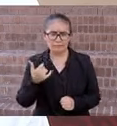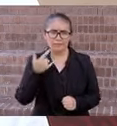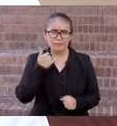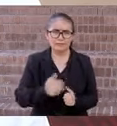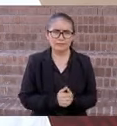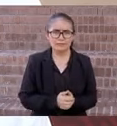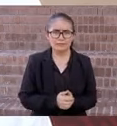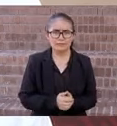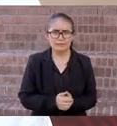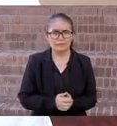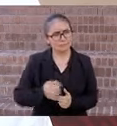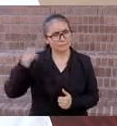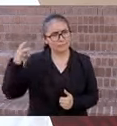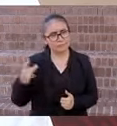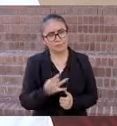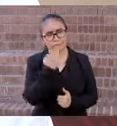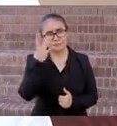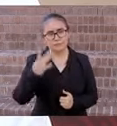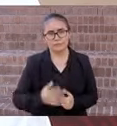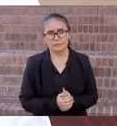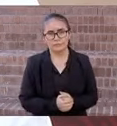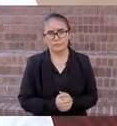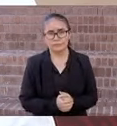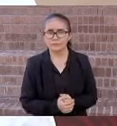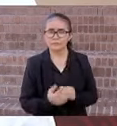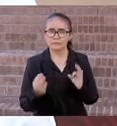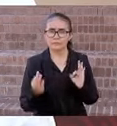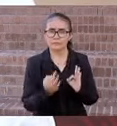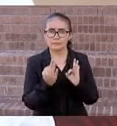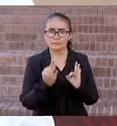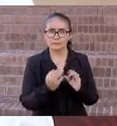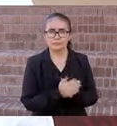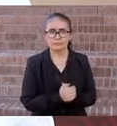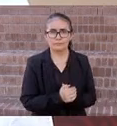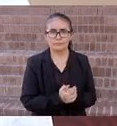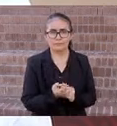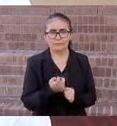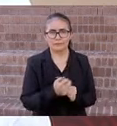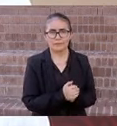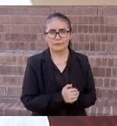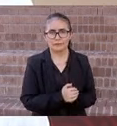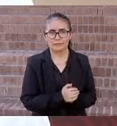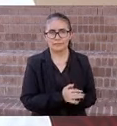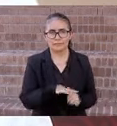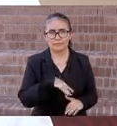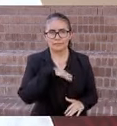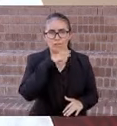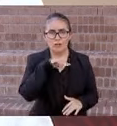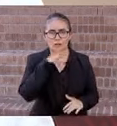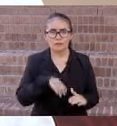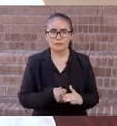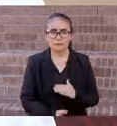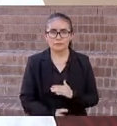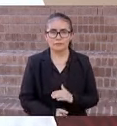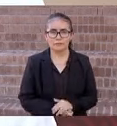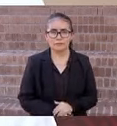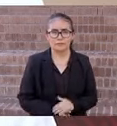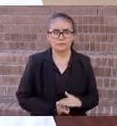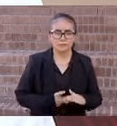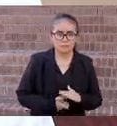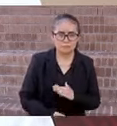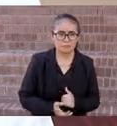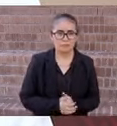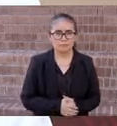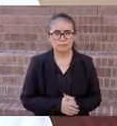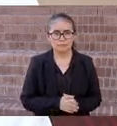vencer frente a todas esas mañanas todas esas trampas